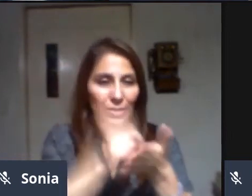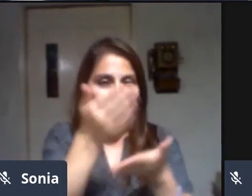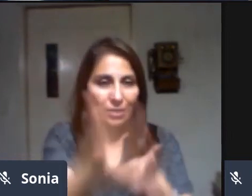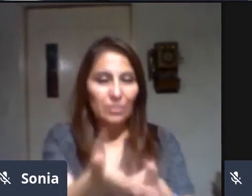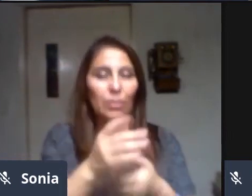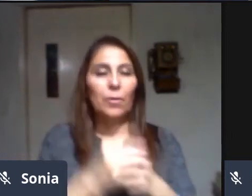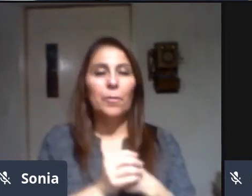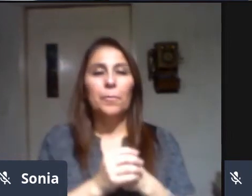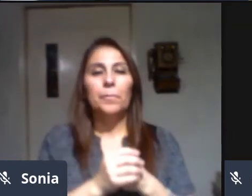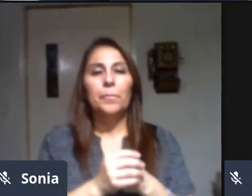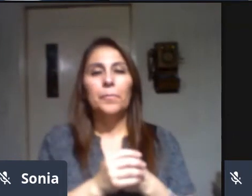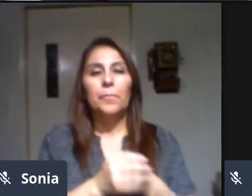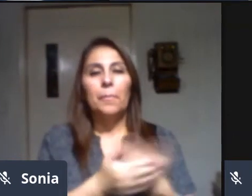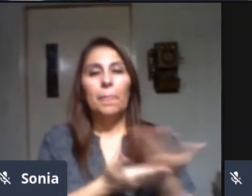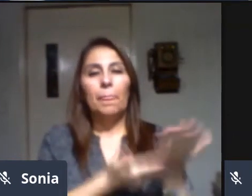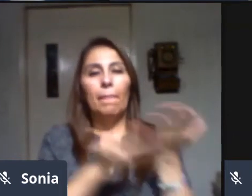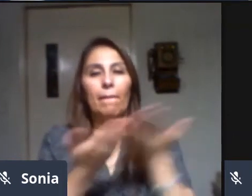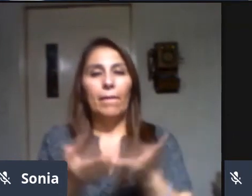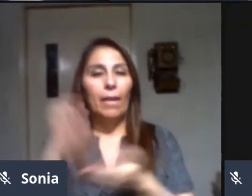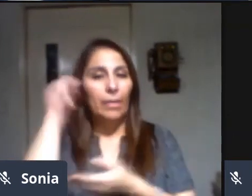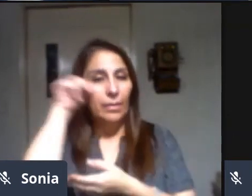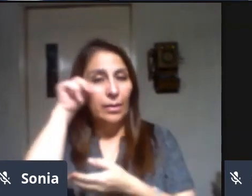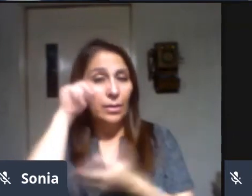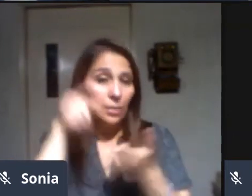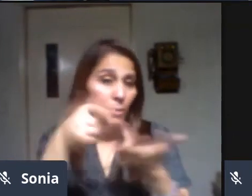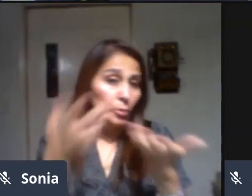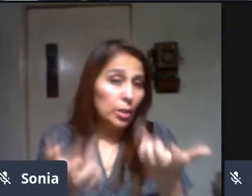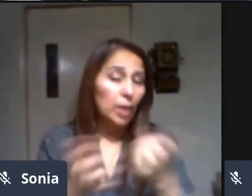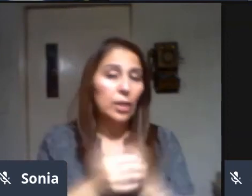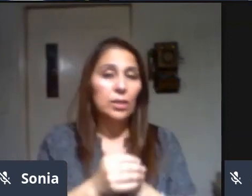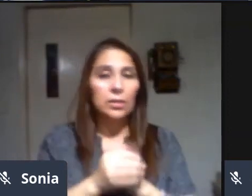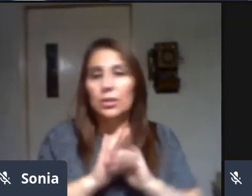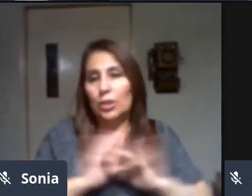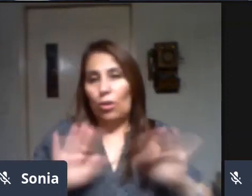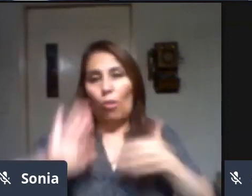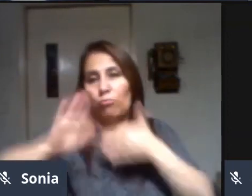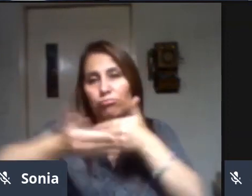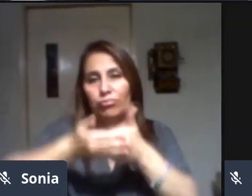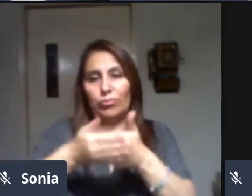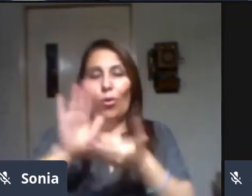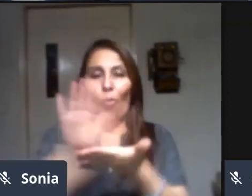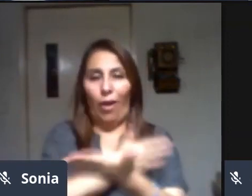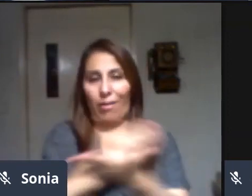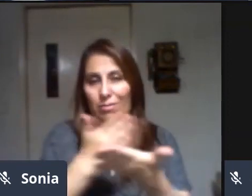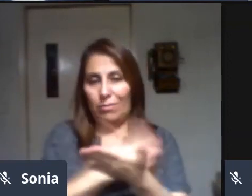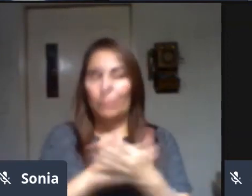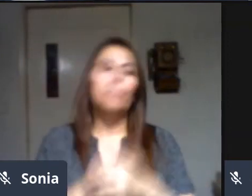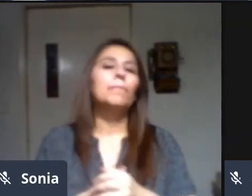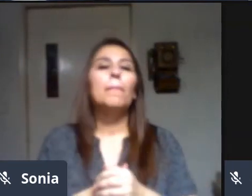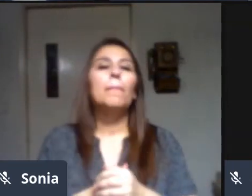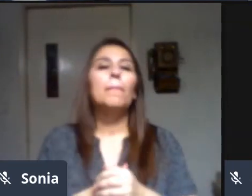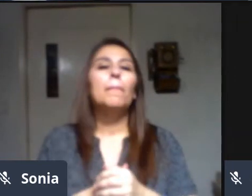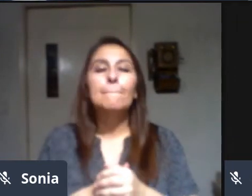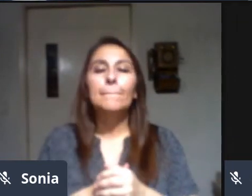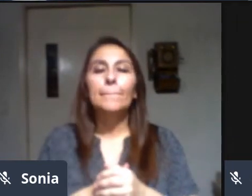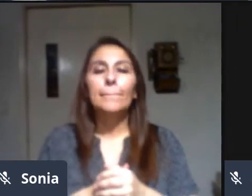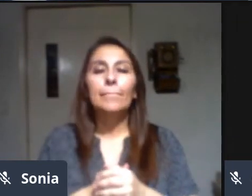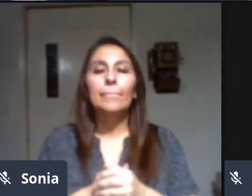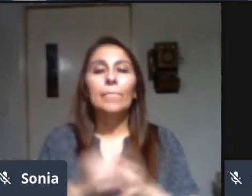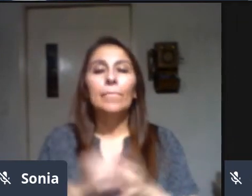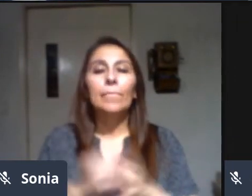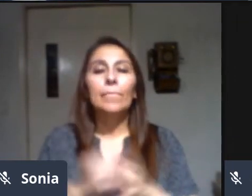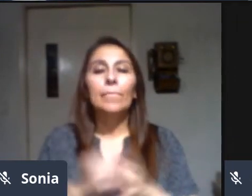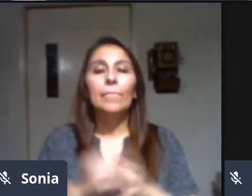y niza si nos quiere algo más y si no ya cerramos con con yoani este mis poemas no tienen nombre